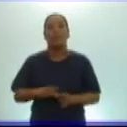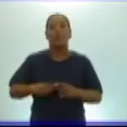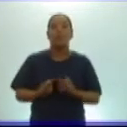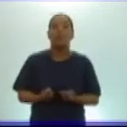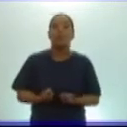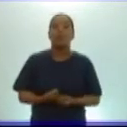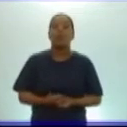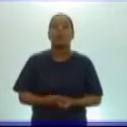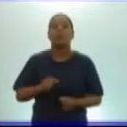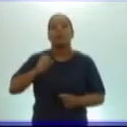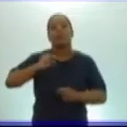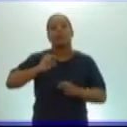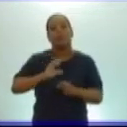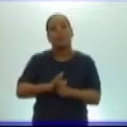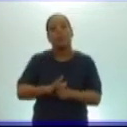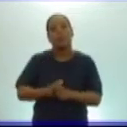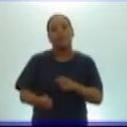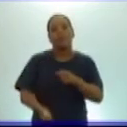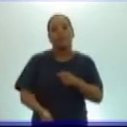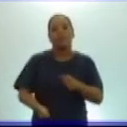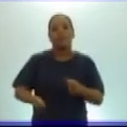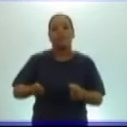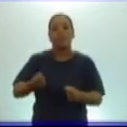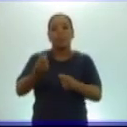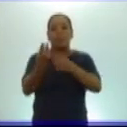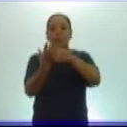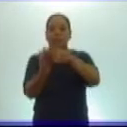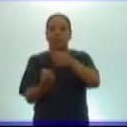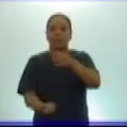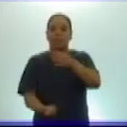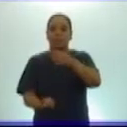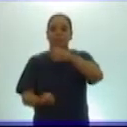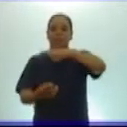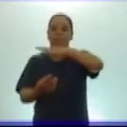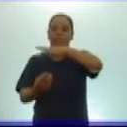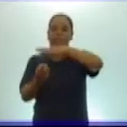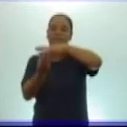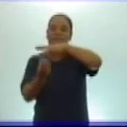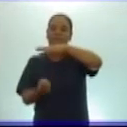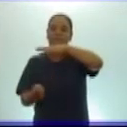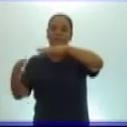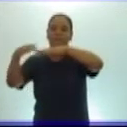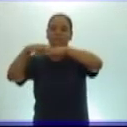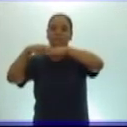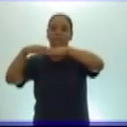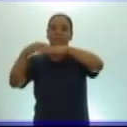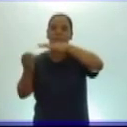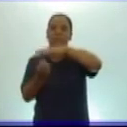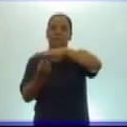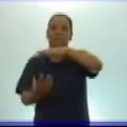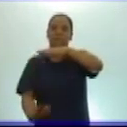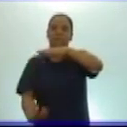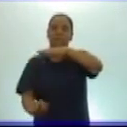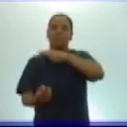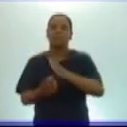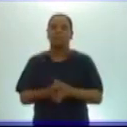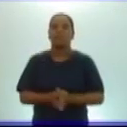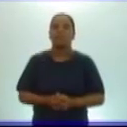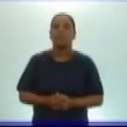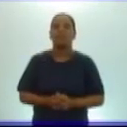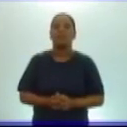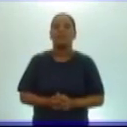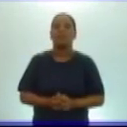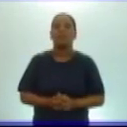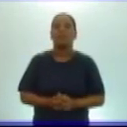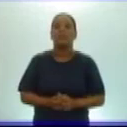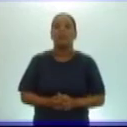que aplicamos la operación de filtración. Y también podemos clasificar esta mezcla atendiendo su